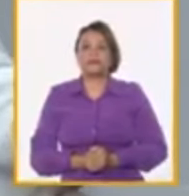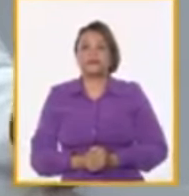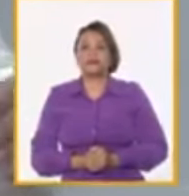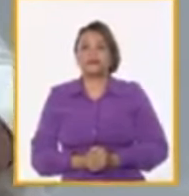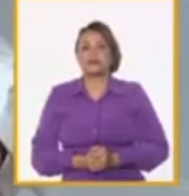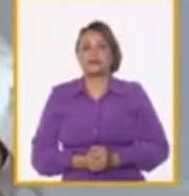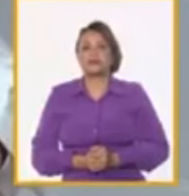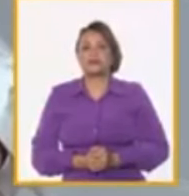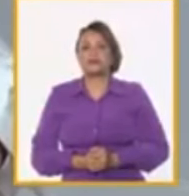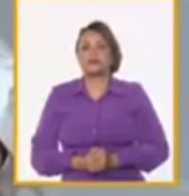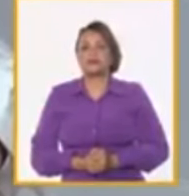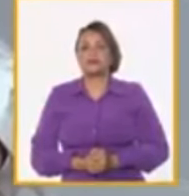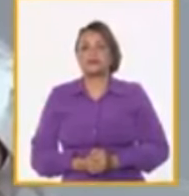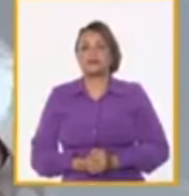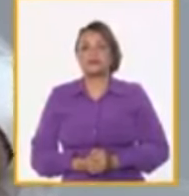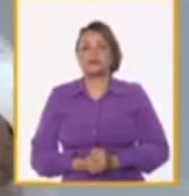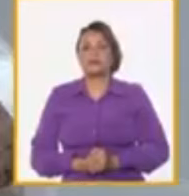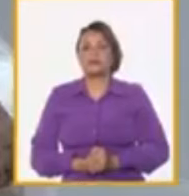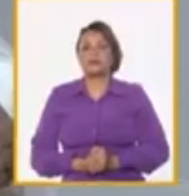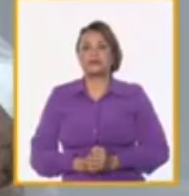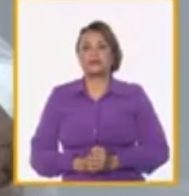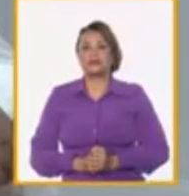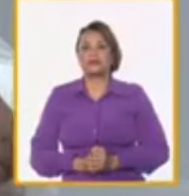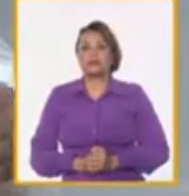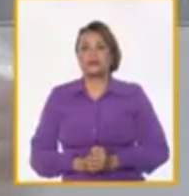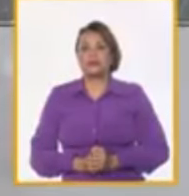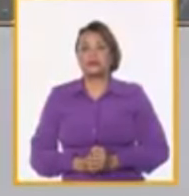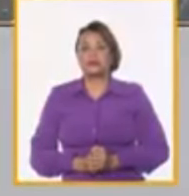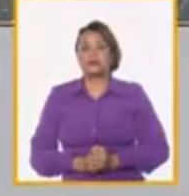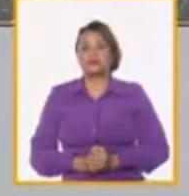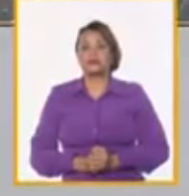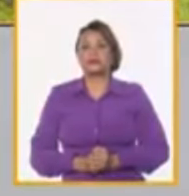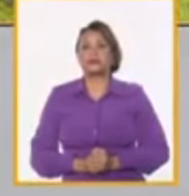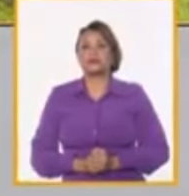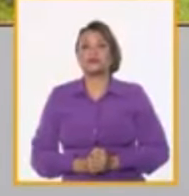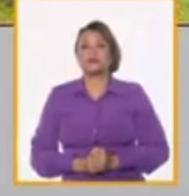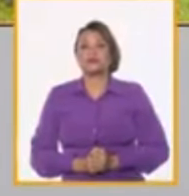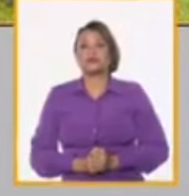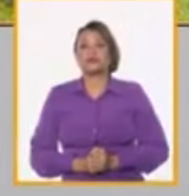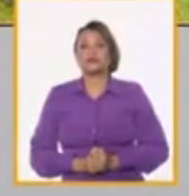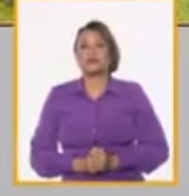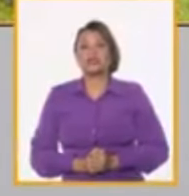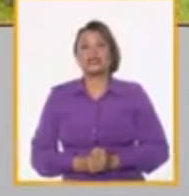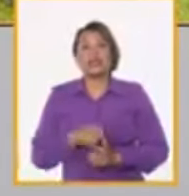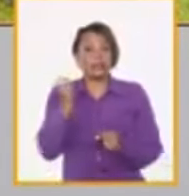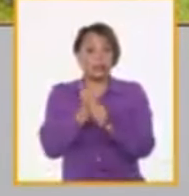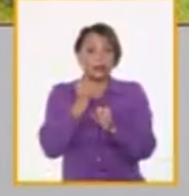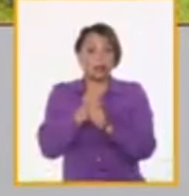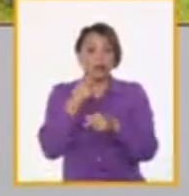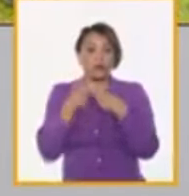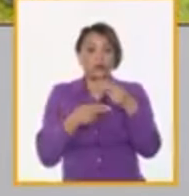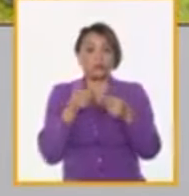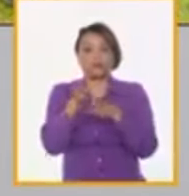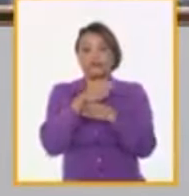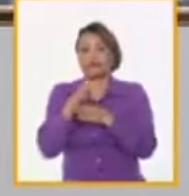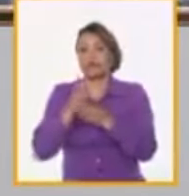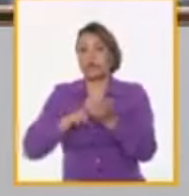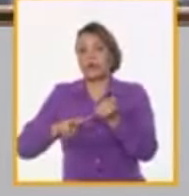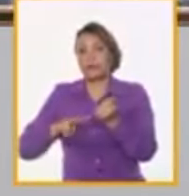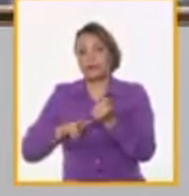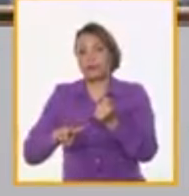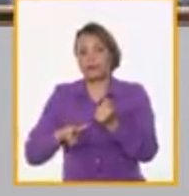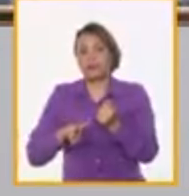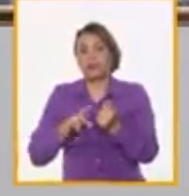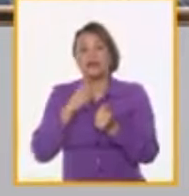para satisfacer la demanda de la población. Esto es un trabajo que lo estamos haciendo en la provincia hoy. Los números